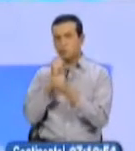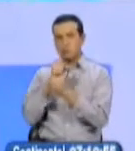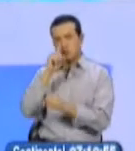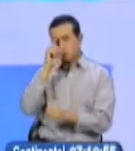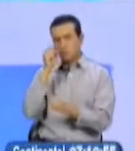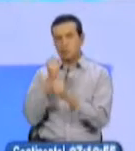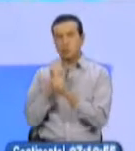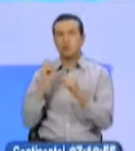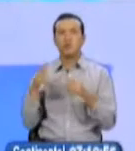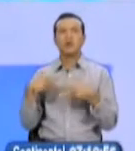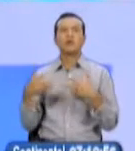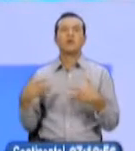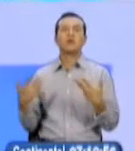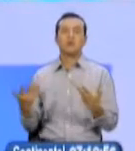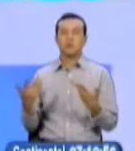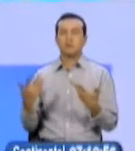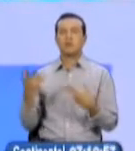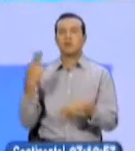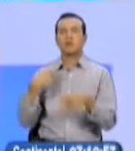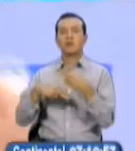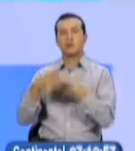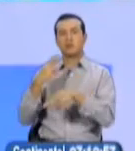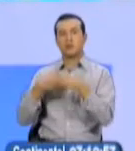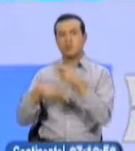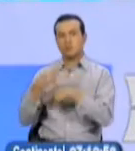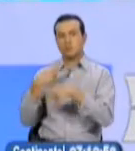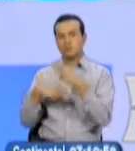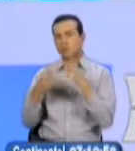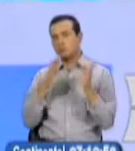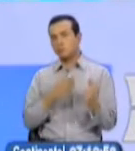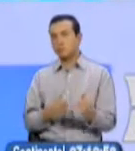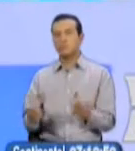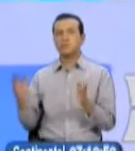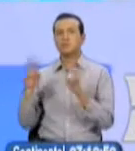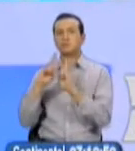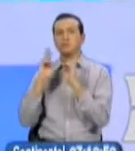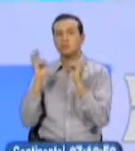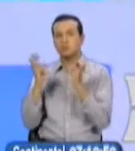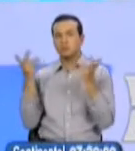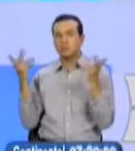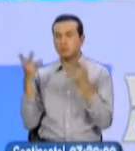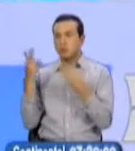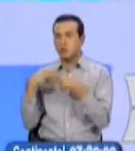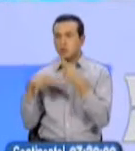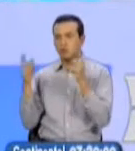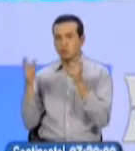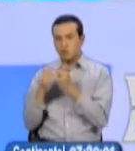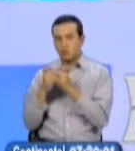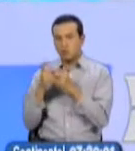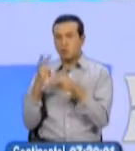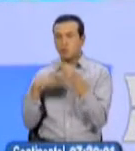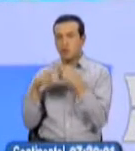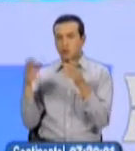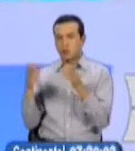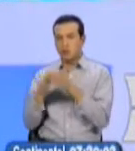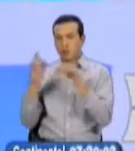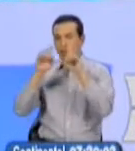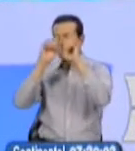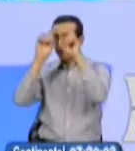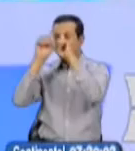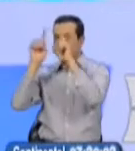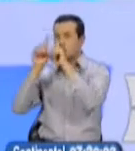empleo a través de que el emprendimiento que tiene que ver mucho con las incubadoras de empresas que son las incubadoras de empresas